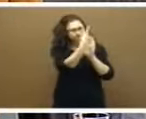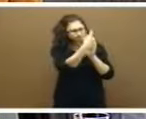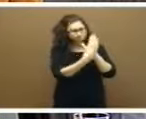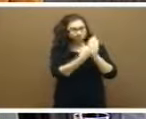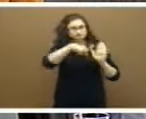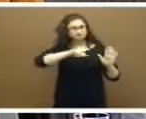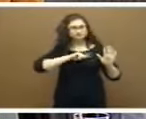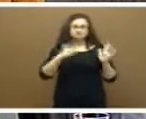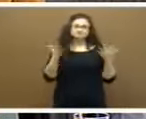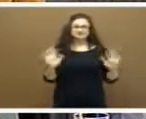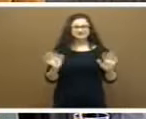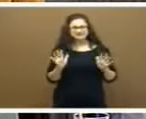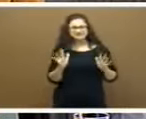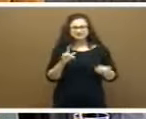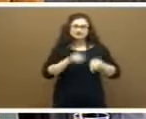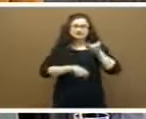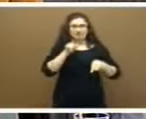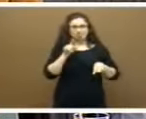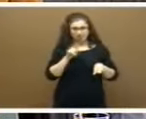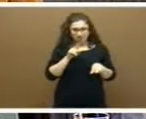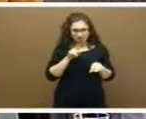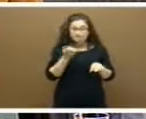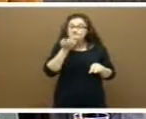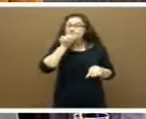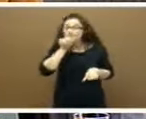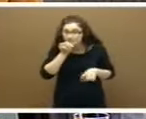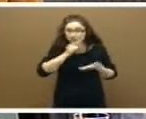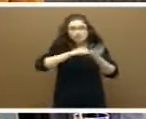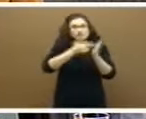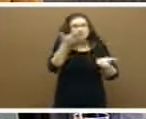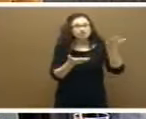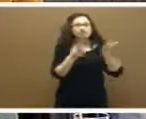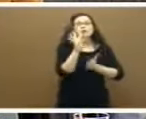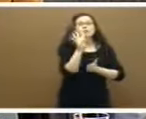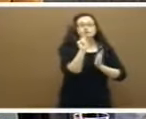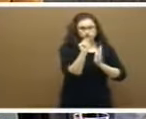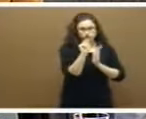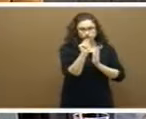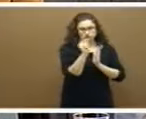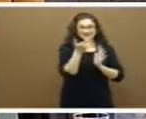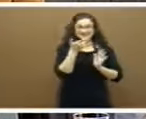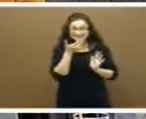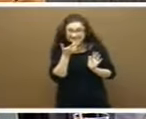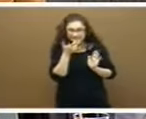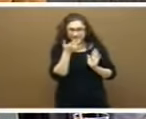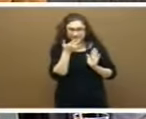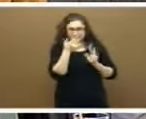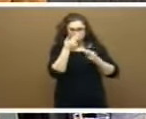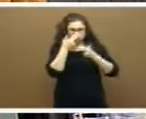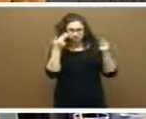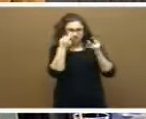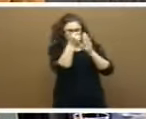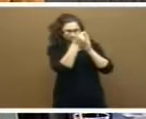muy arbitrarios. Por ejemplo, la valoración de un proyecto, 4 puntos, sin criterios de calificación